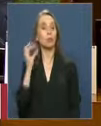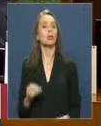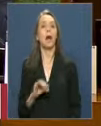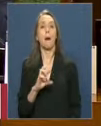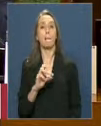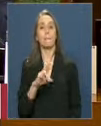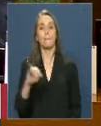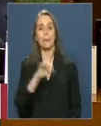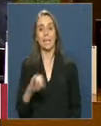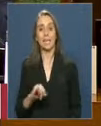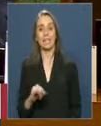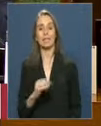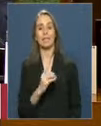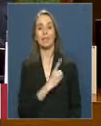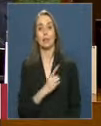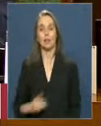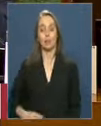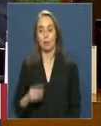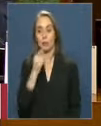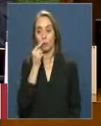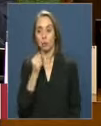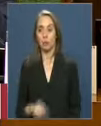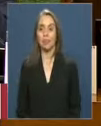Don José Pérez.